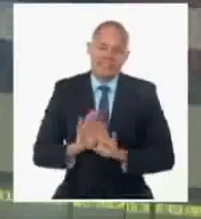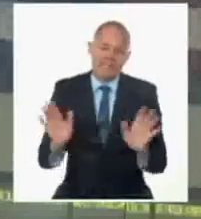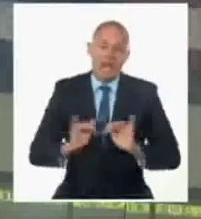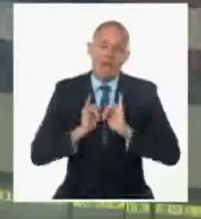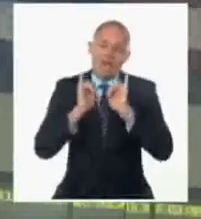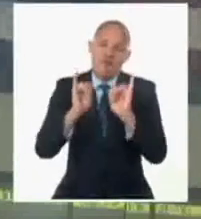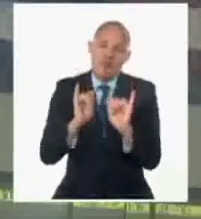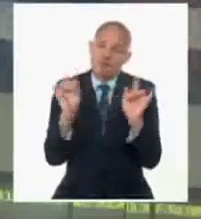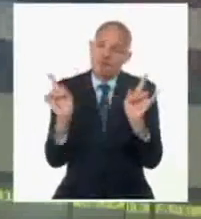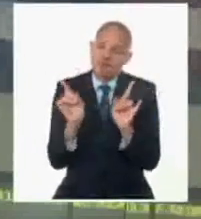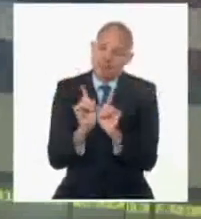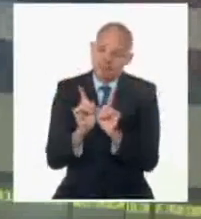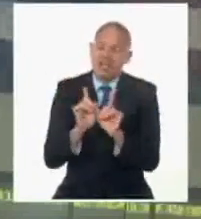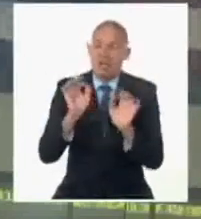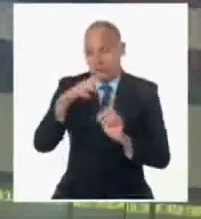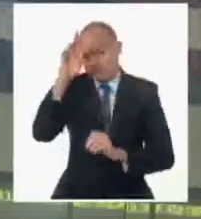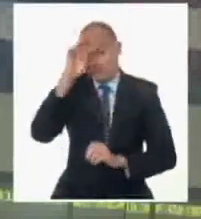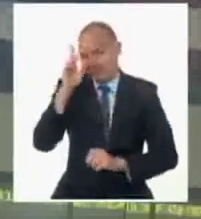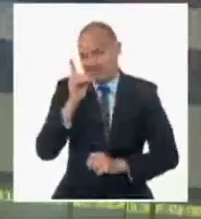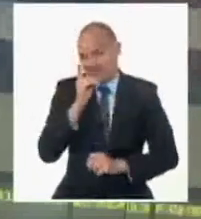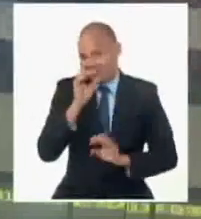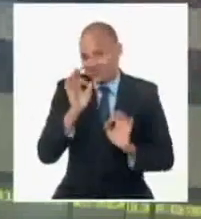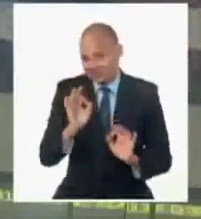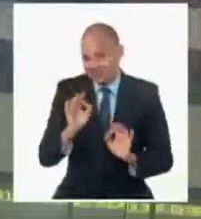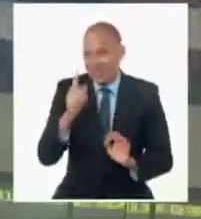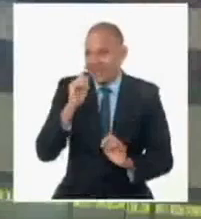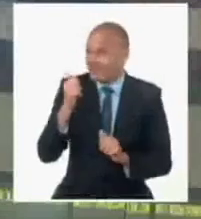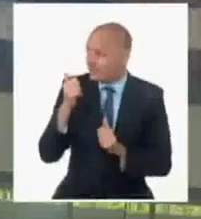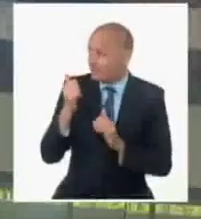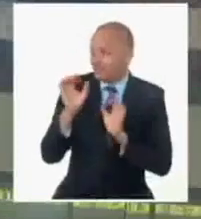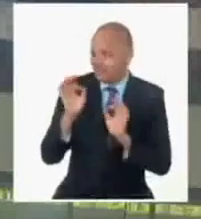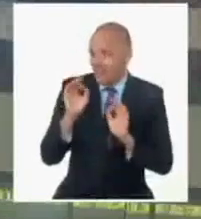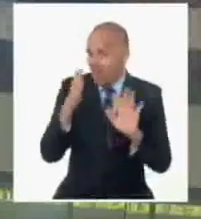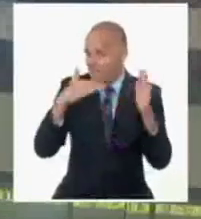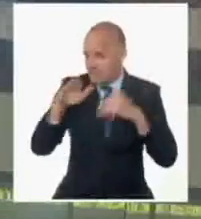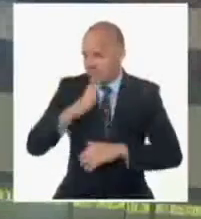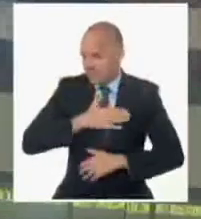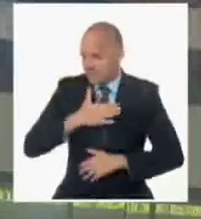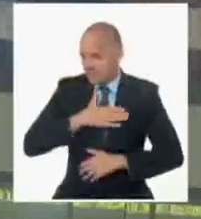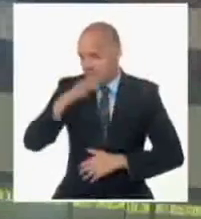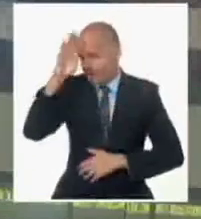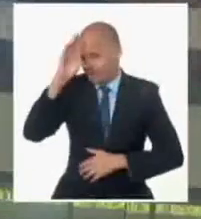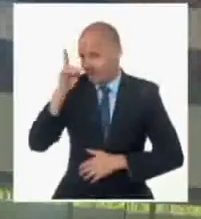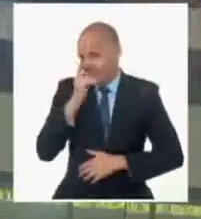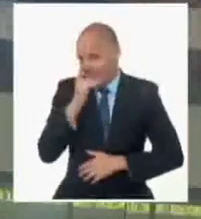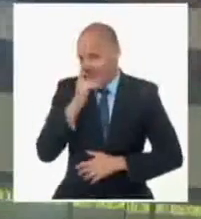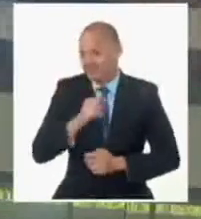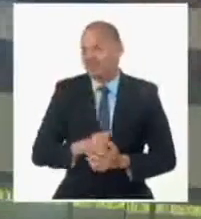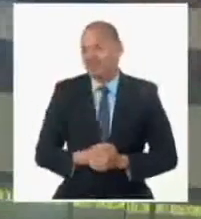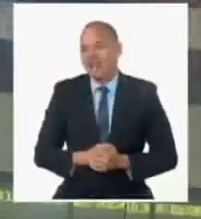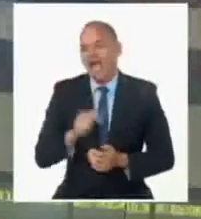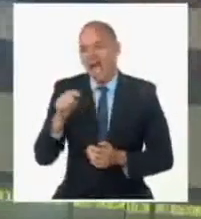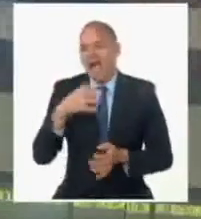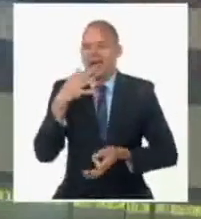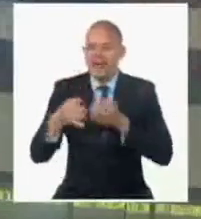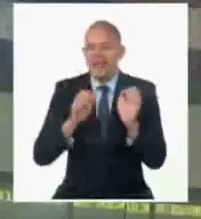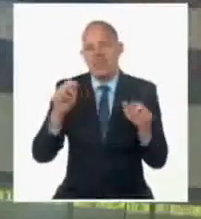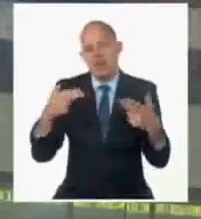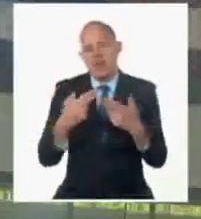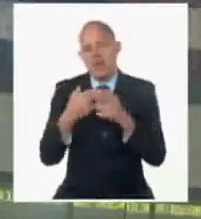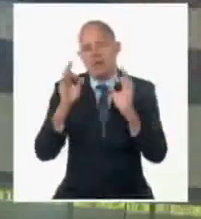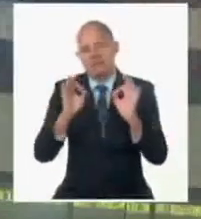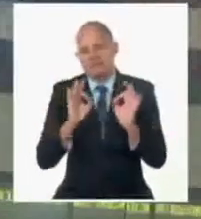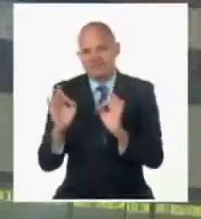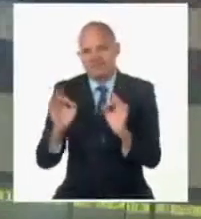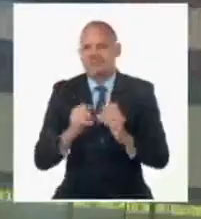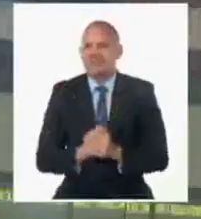por aquí desde la sede del Ministerio de Relaciones Internacionales que acoge el boxeo de los Juegos Centroamericanos y del Caribe de San